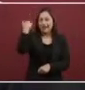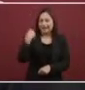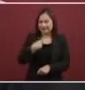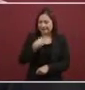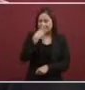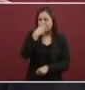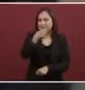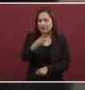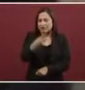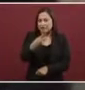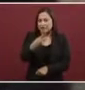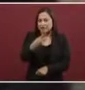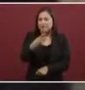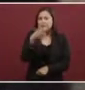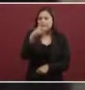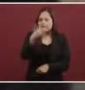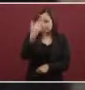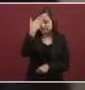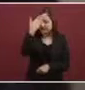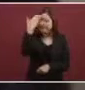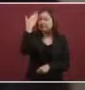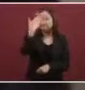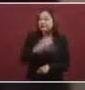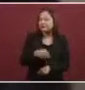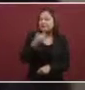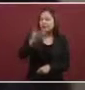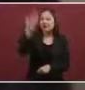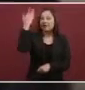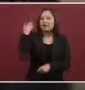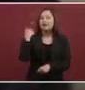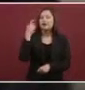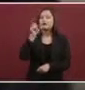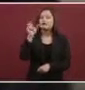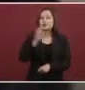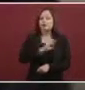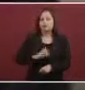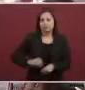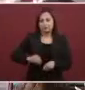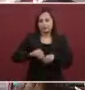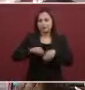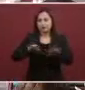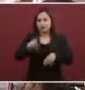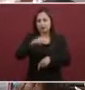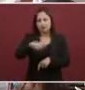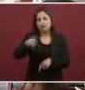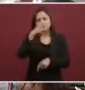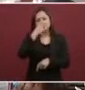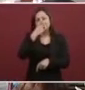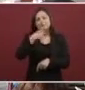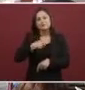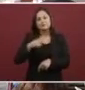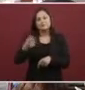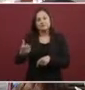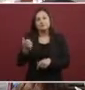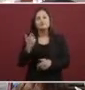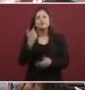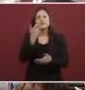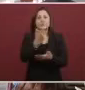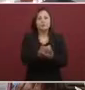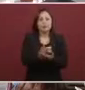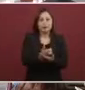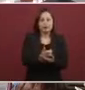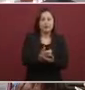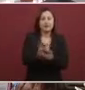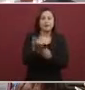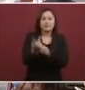lo que me propusieron usted y su entonces coordinador administrativo de campaña, Octavio Romero, para pagarme el estudio que yo le aporté